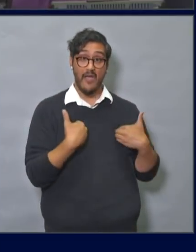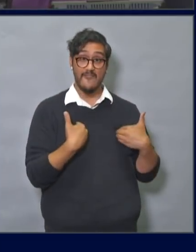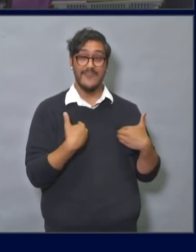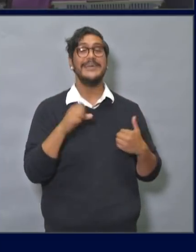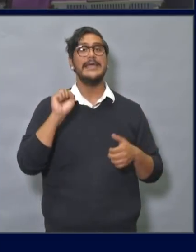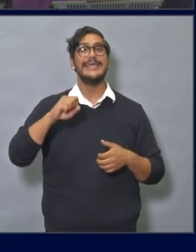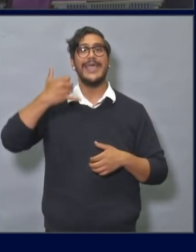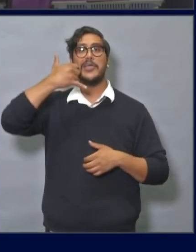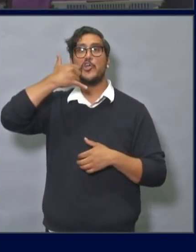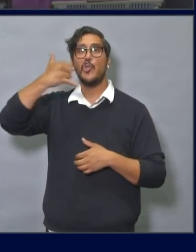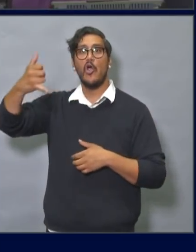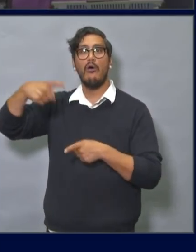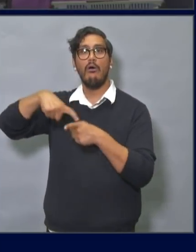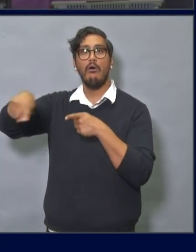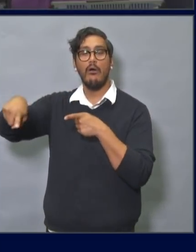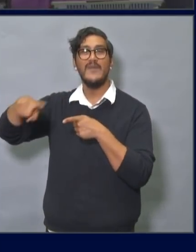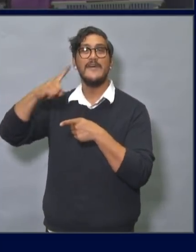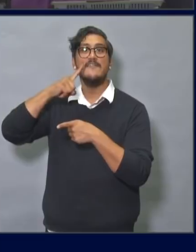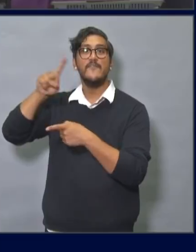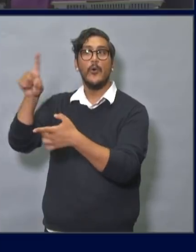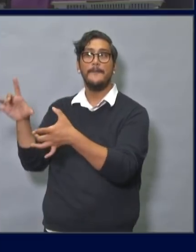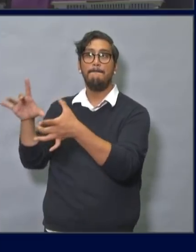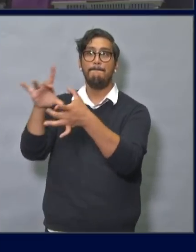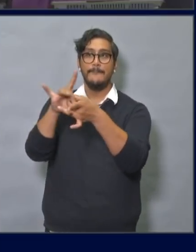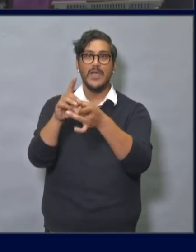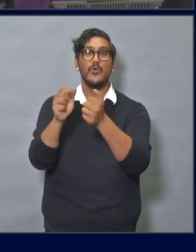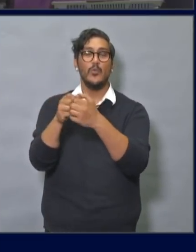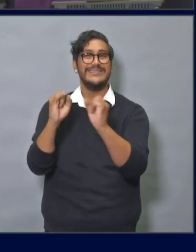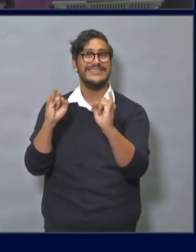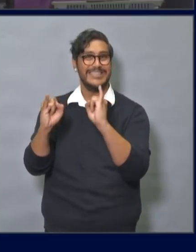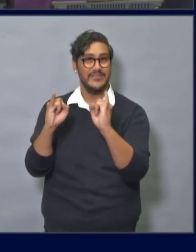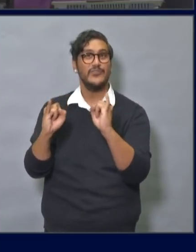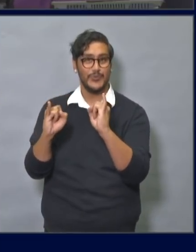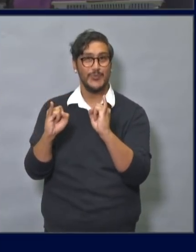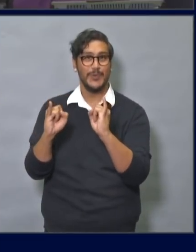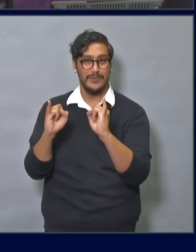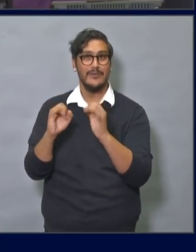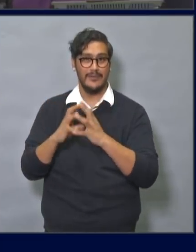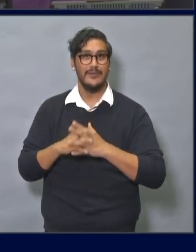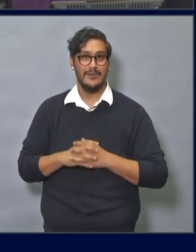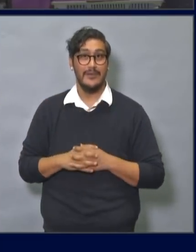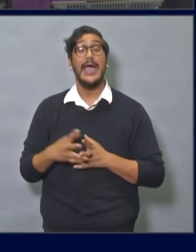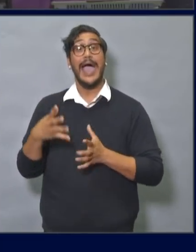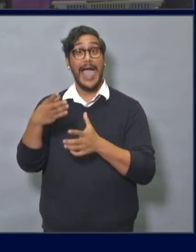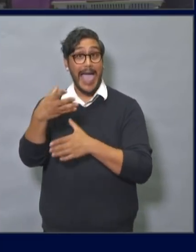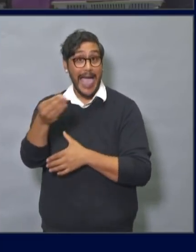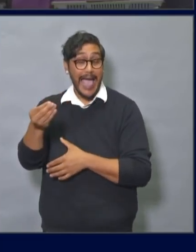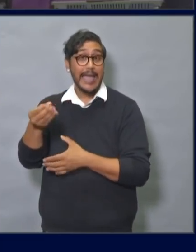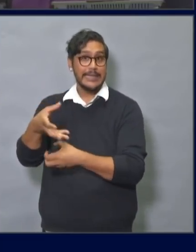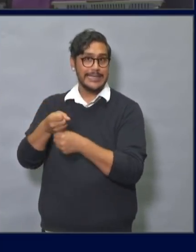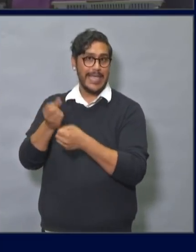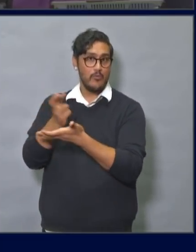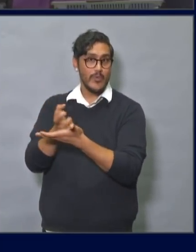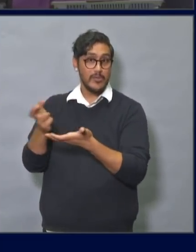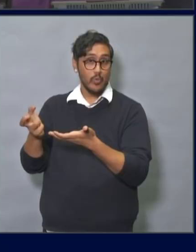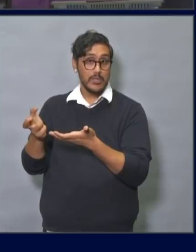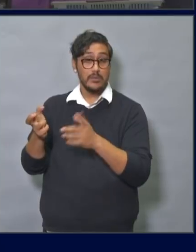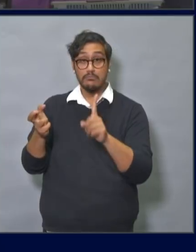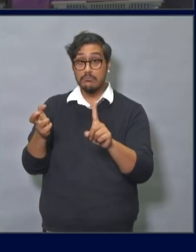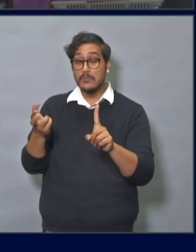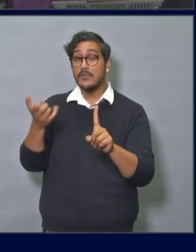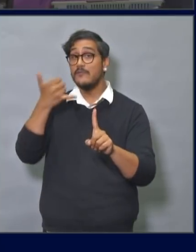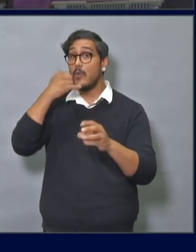para conectarse y completar una entrevista de caso y conectarse a recursos. El número es